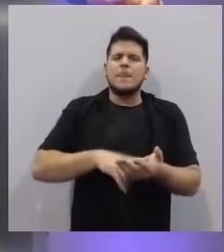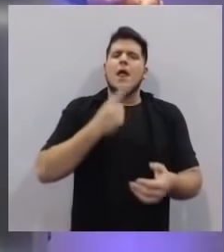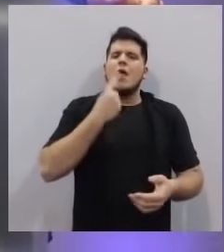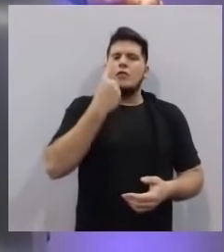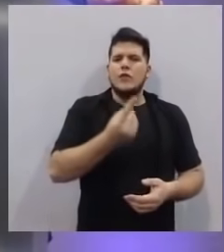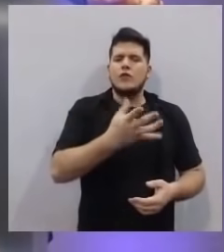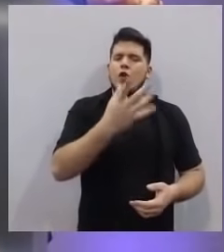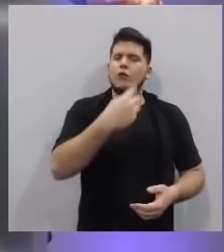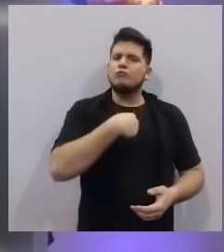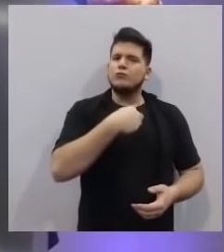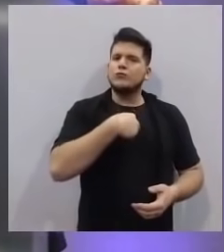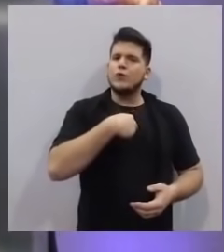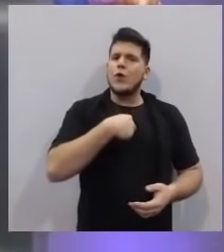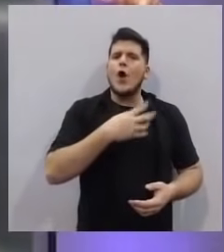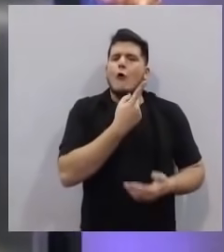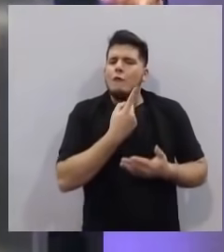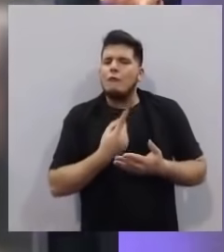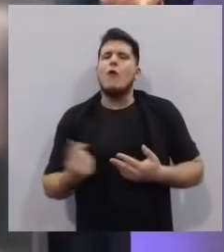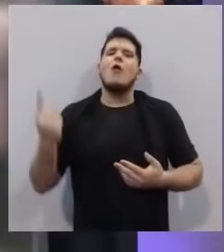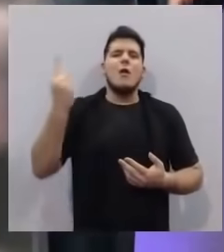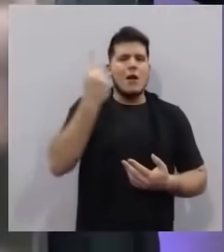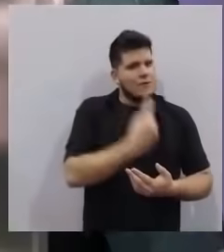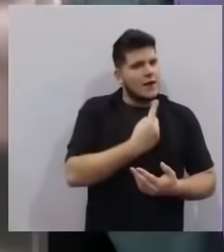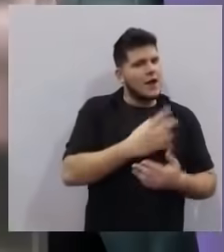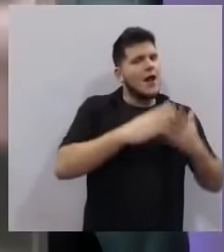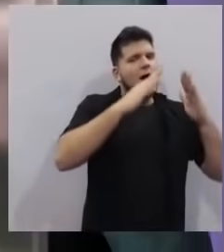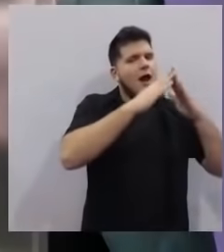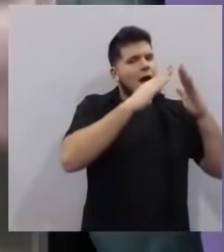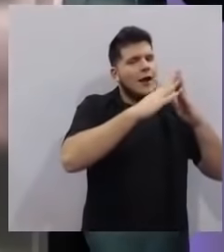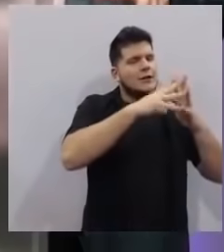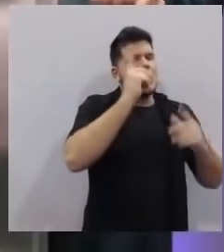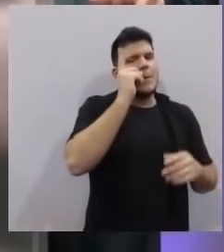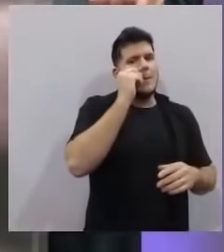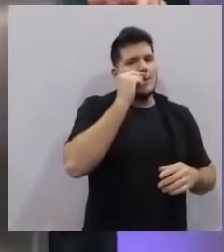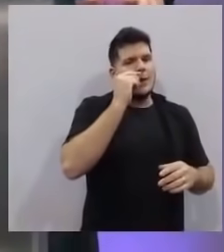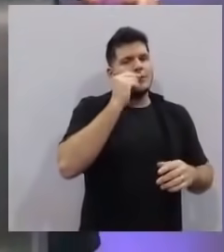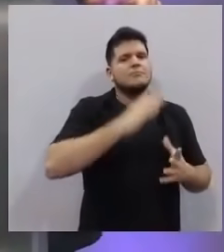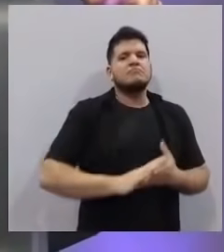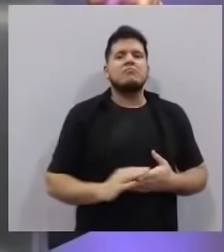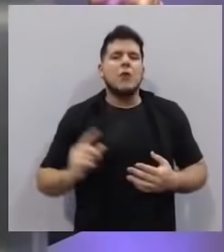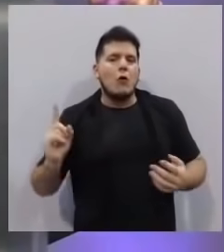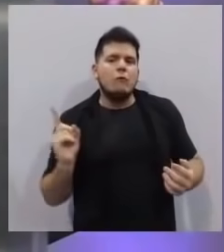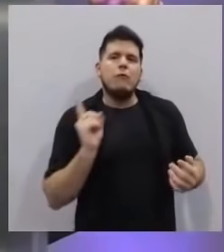reino él dice yo no soy digno de ser llamado tu hijo